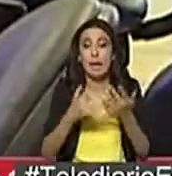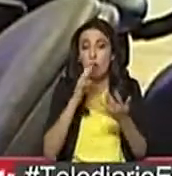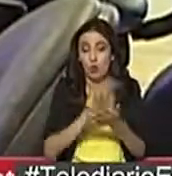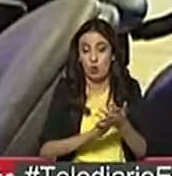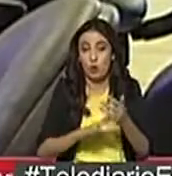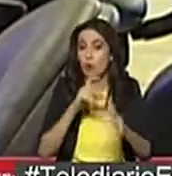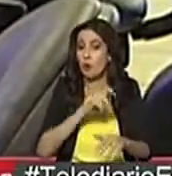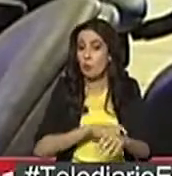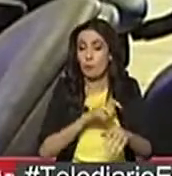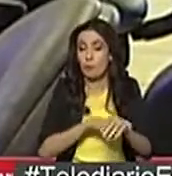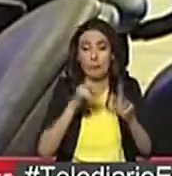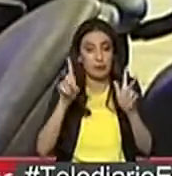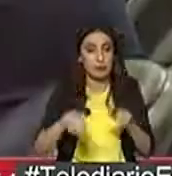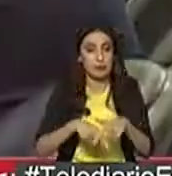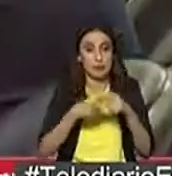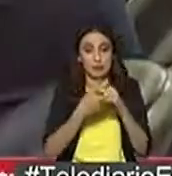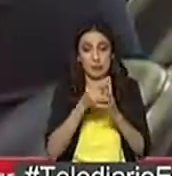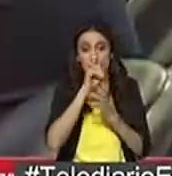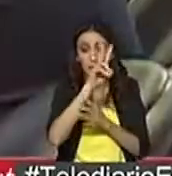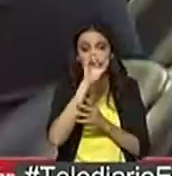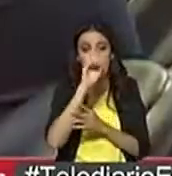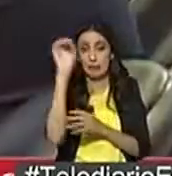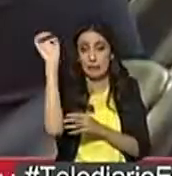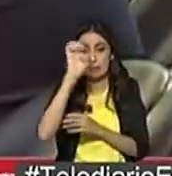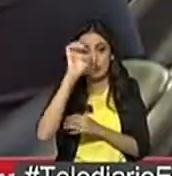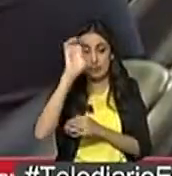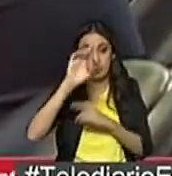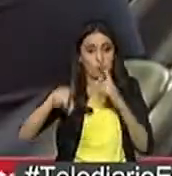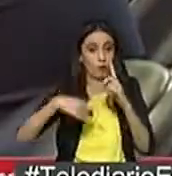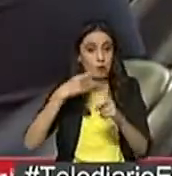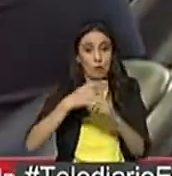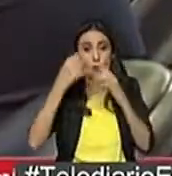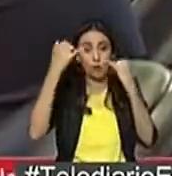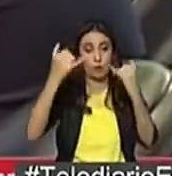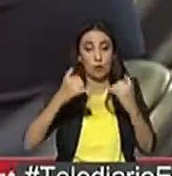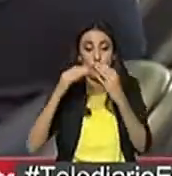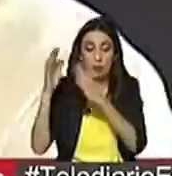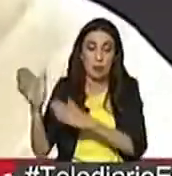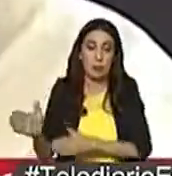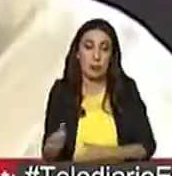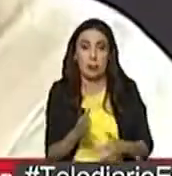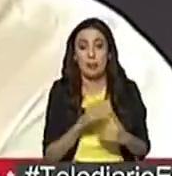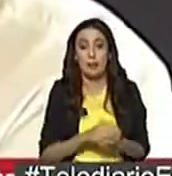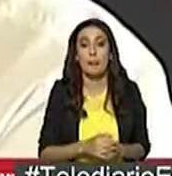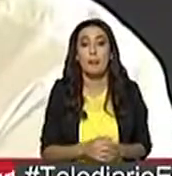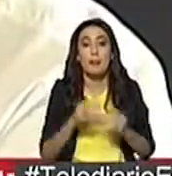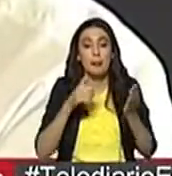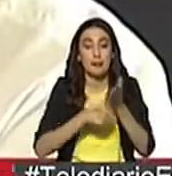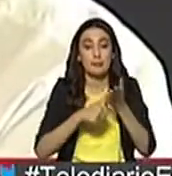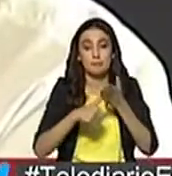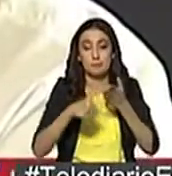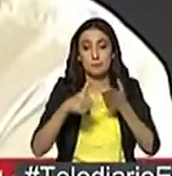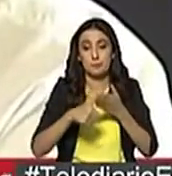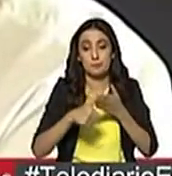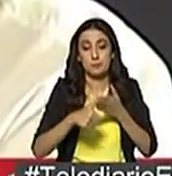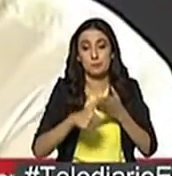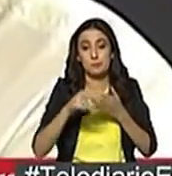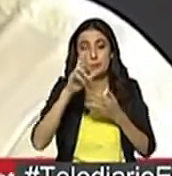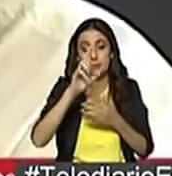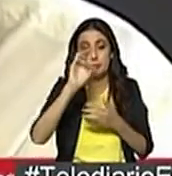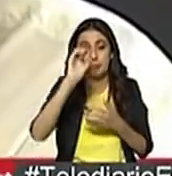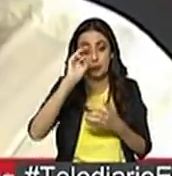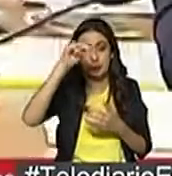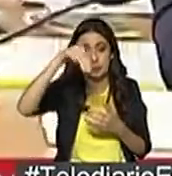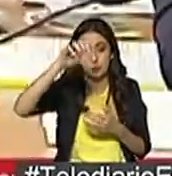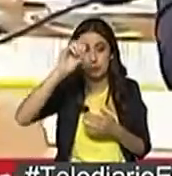comparecencias arranquen el miércoles 20 de noviembre para presentar las pruebas de cargo y de descargo. La ministra Romo debería asistir a la